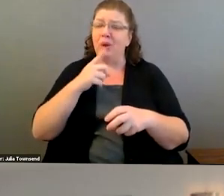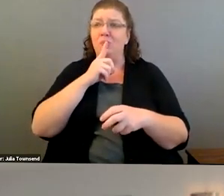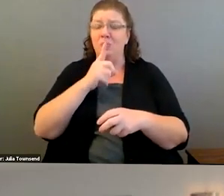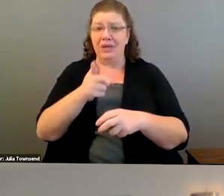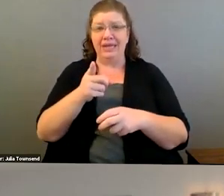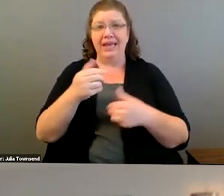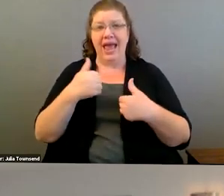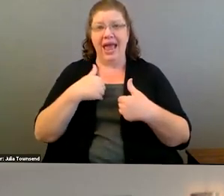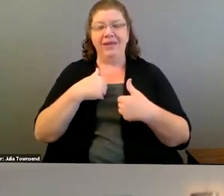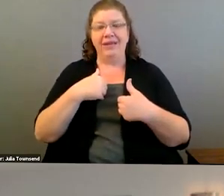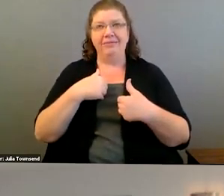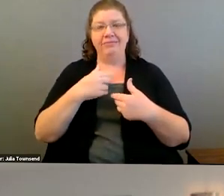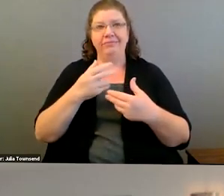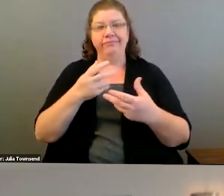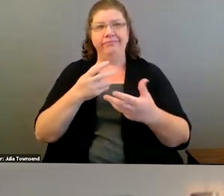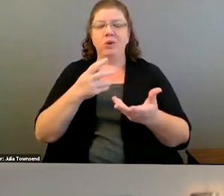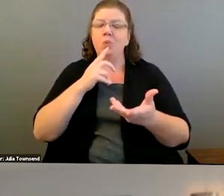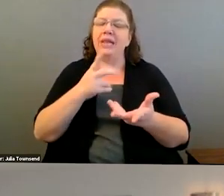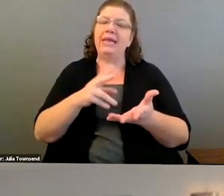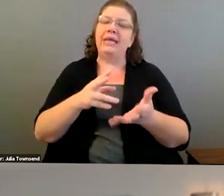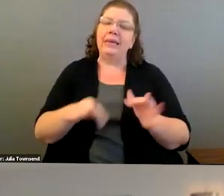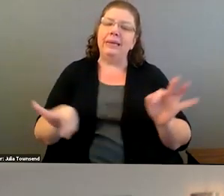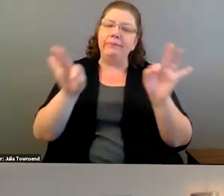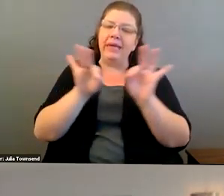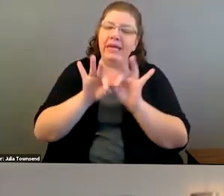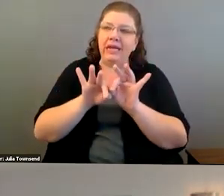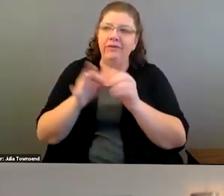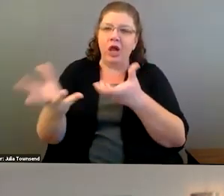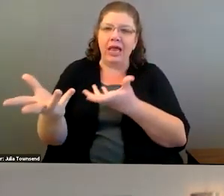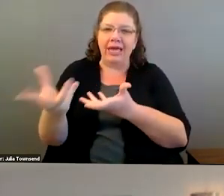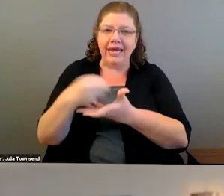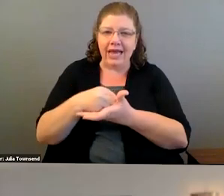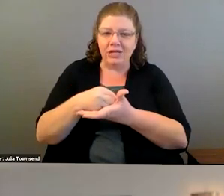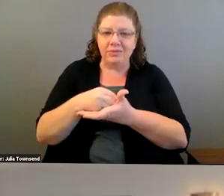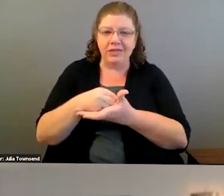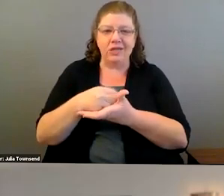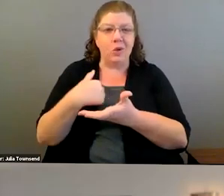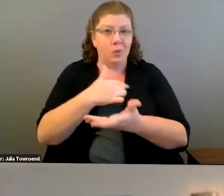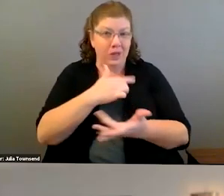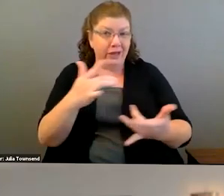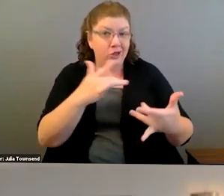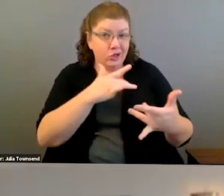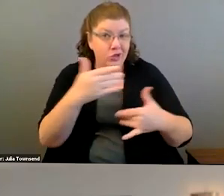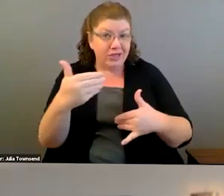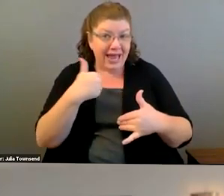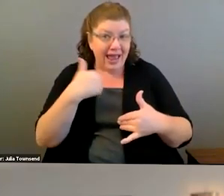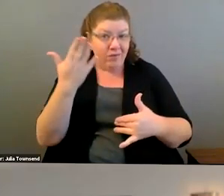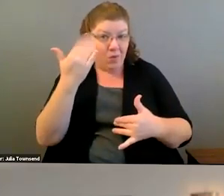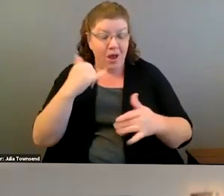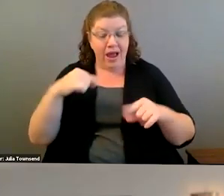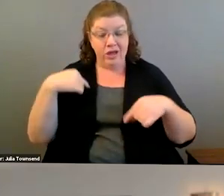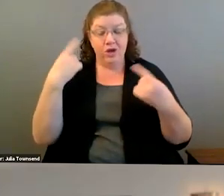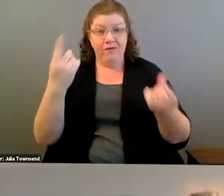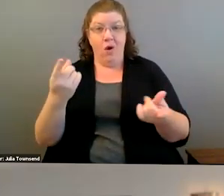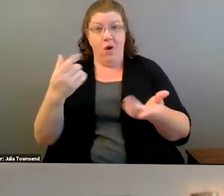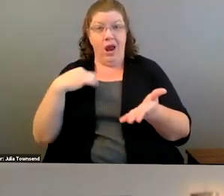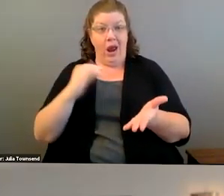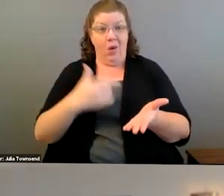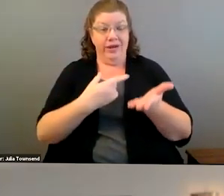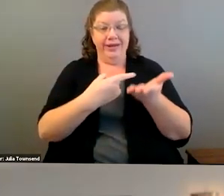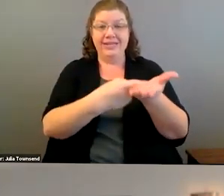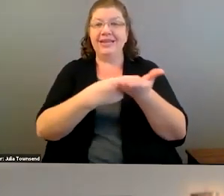saber que estamos recibiendo participación significativa y las inquietudes que tenemos es que hasta el momento las cosas